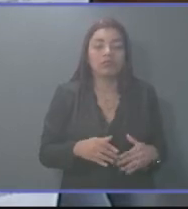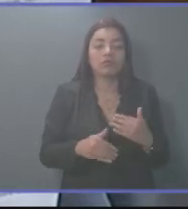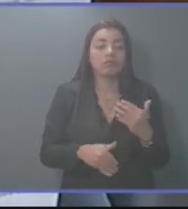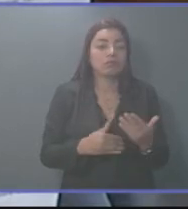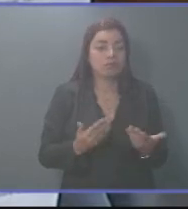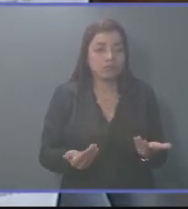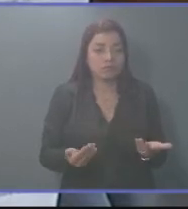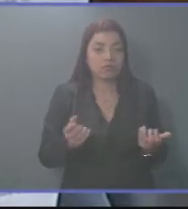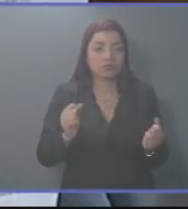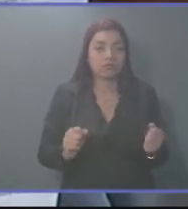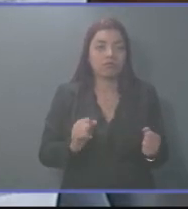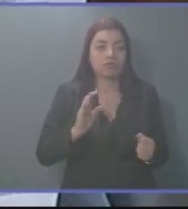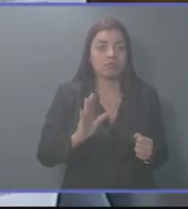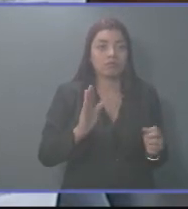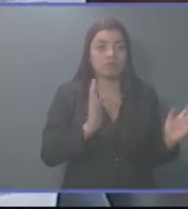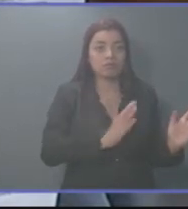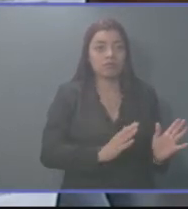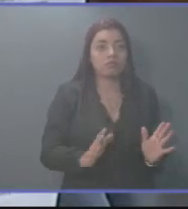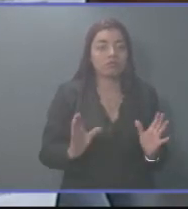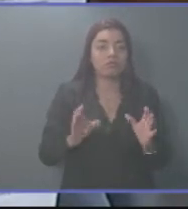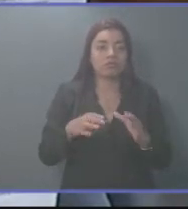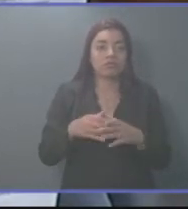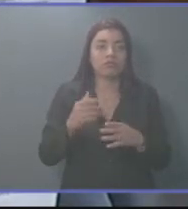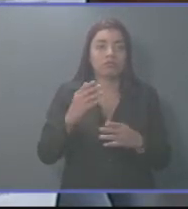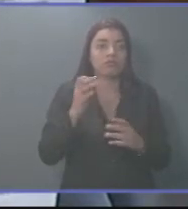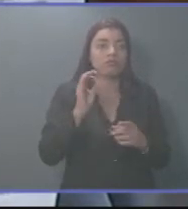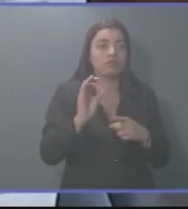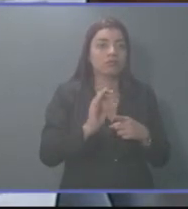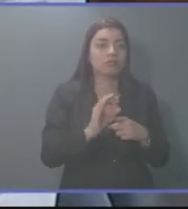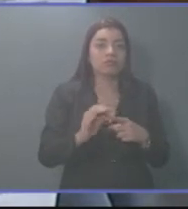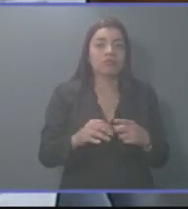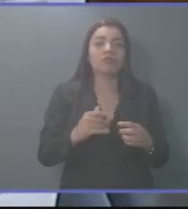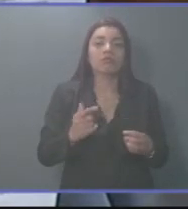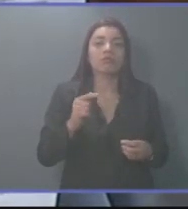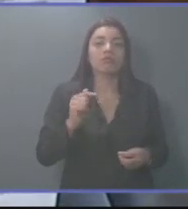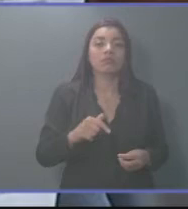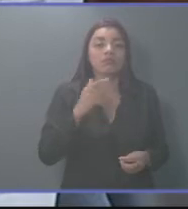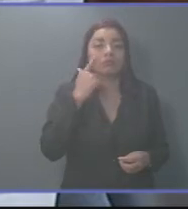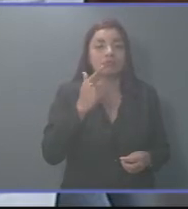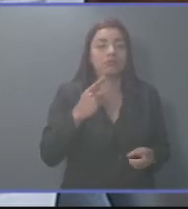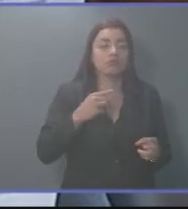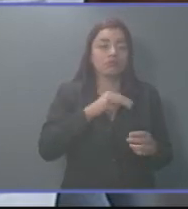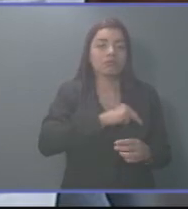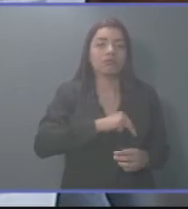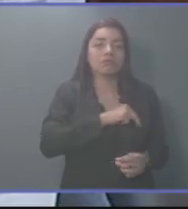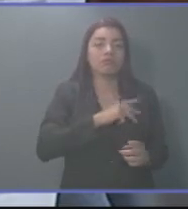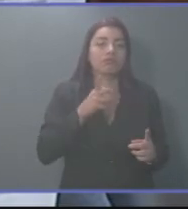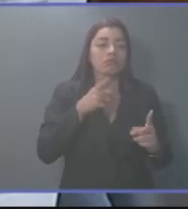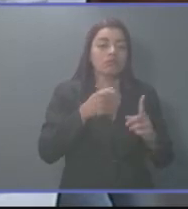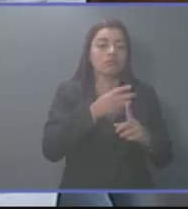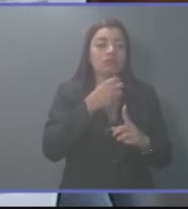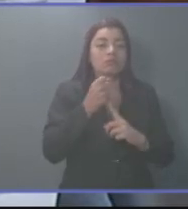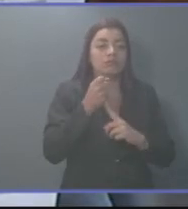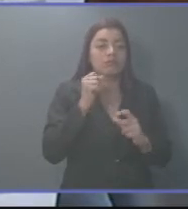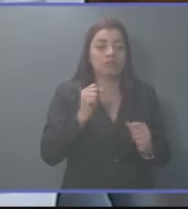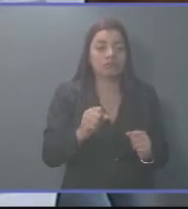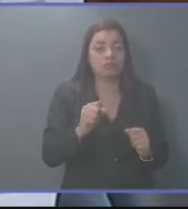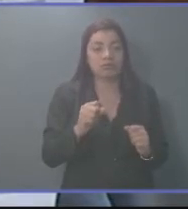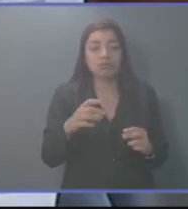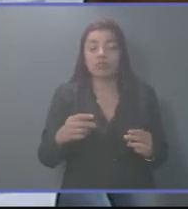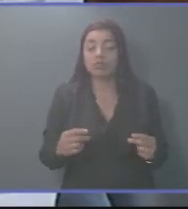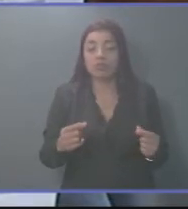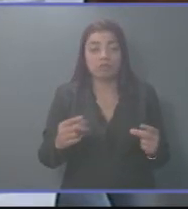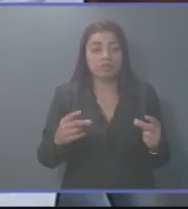de acuerdo con su organización funcional, no permite que su misión y objetivo se desarrollen con la